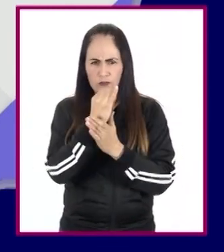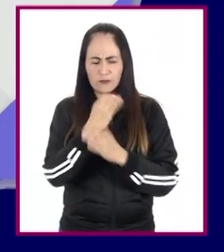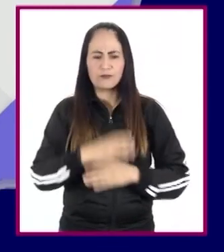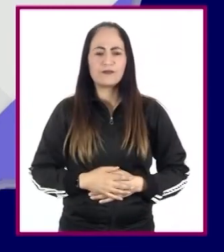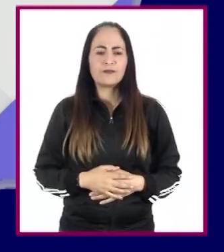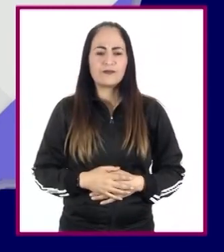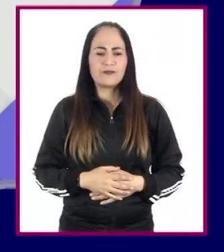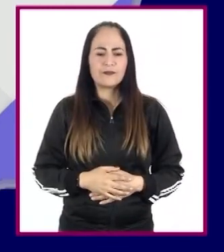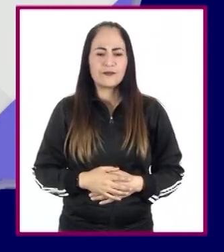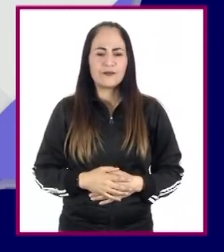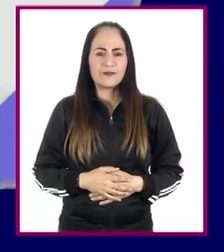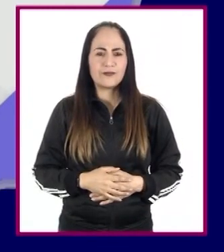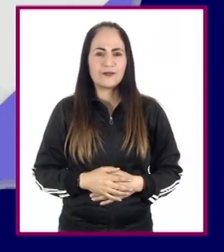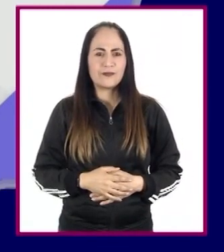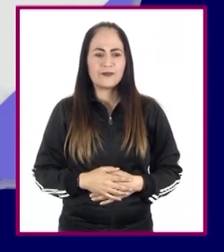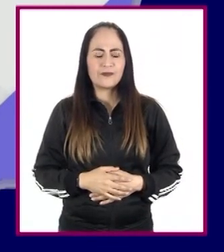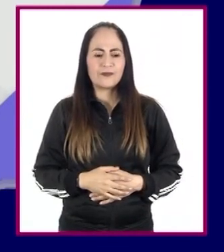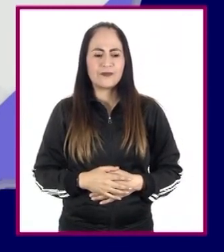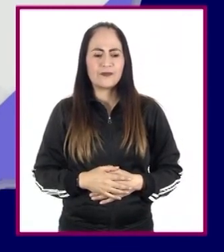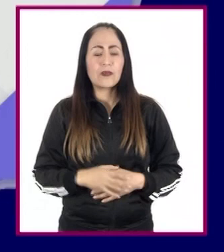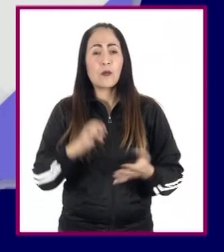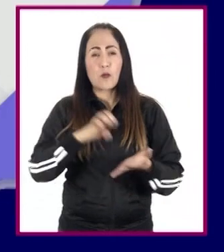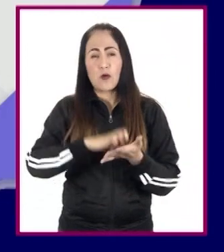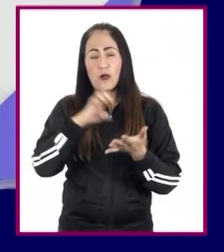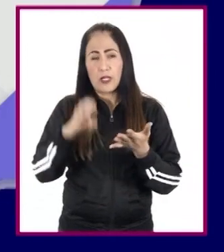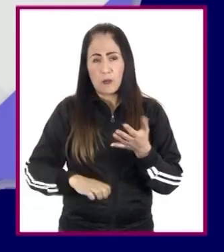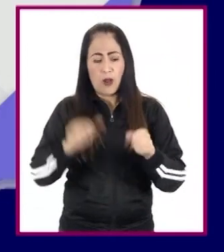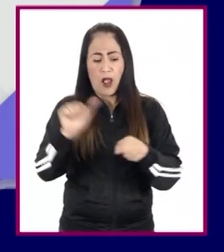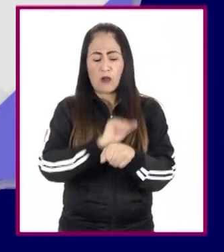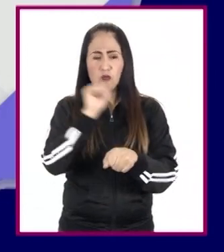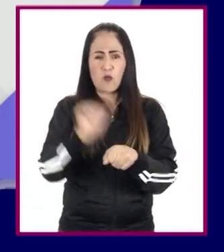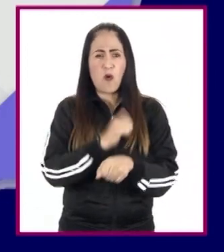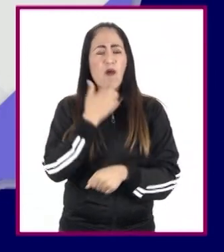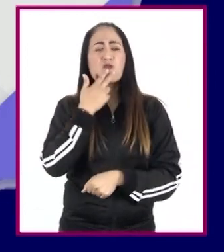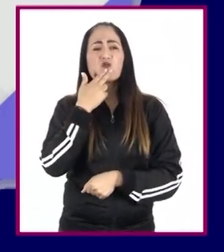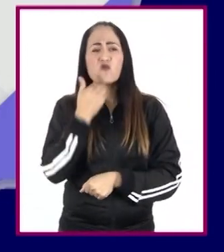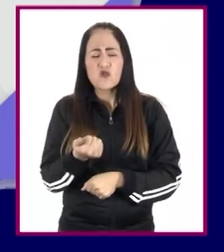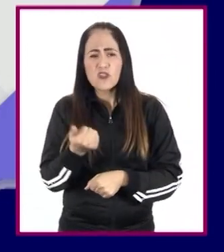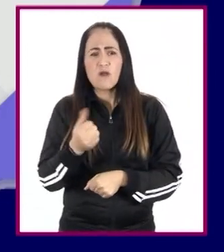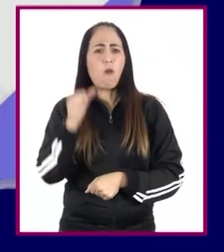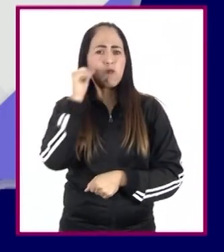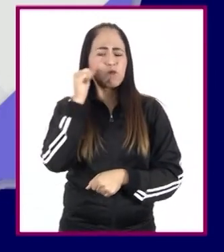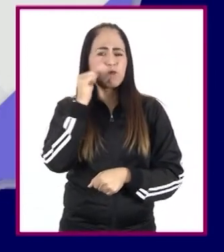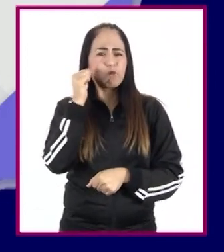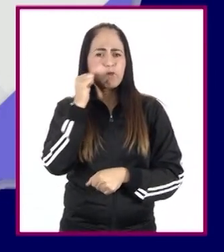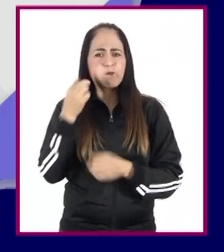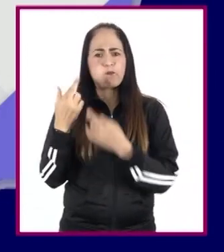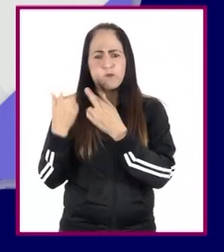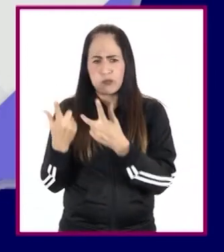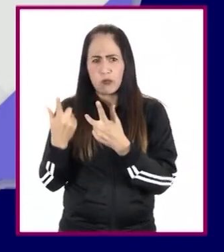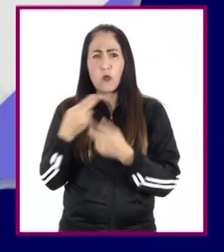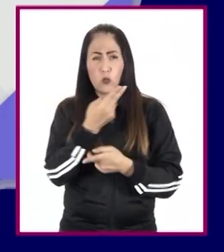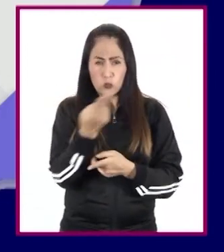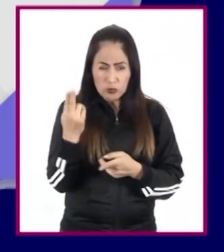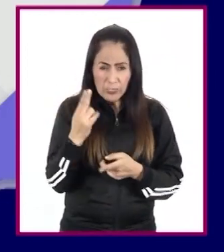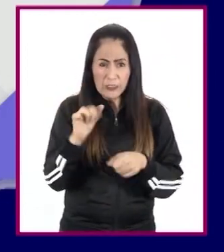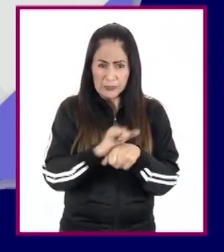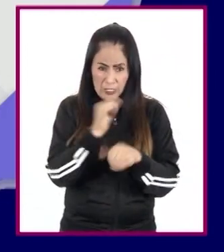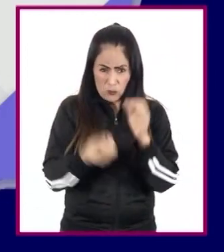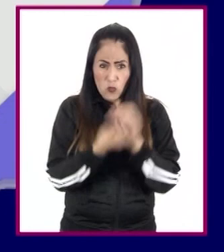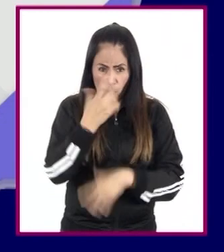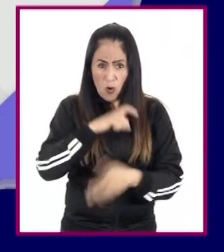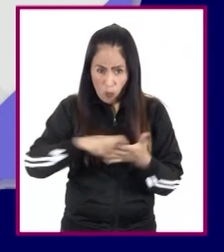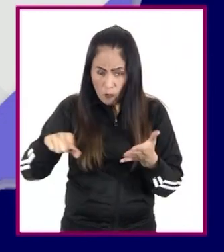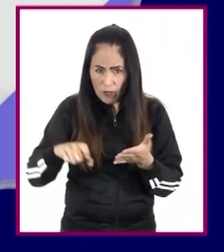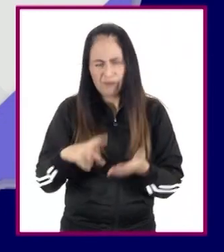Cuando un coche se descompone porque se le ponchó una llanta, ¿Compran un carro nuevo? No, ¿verdad?